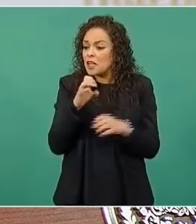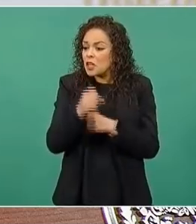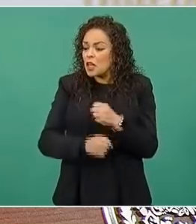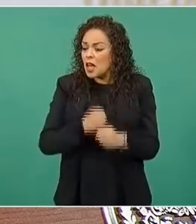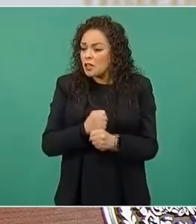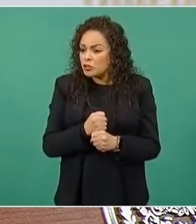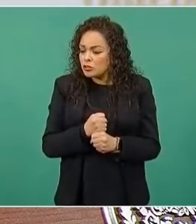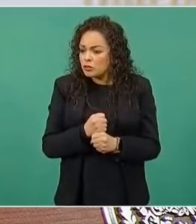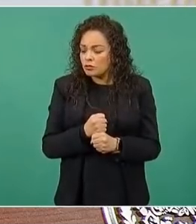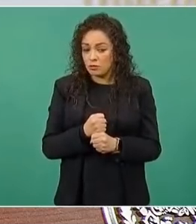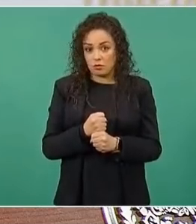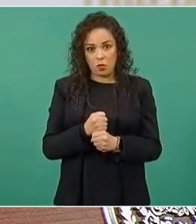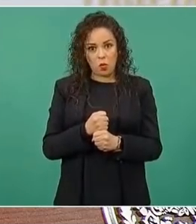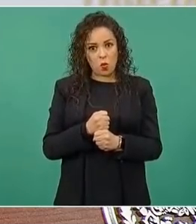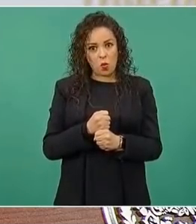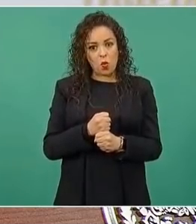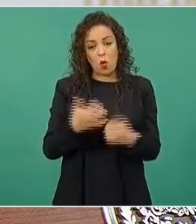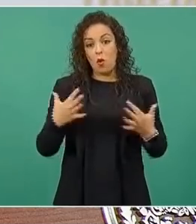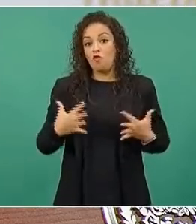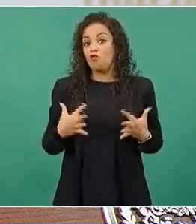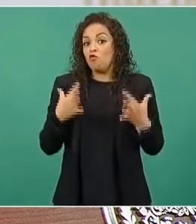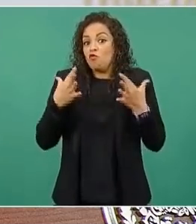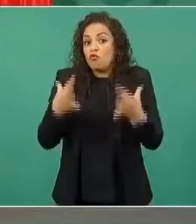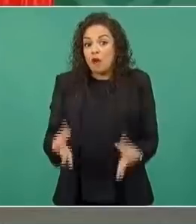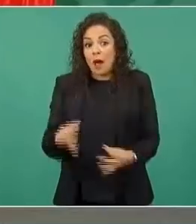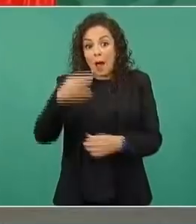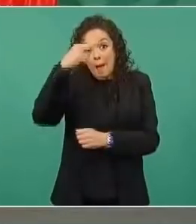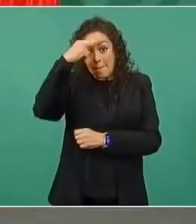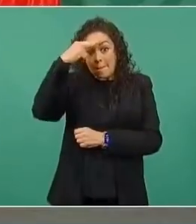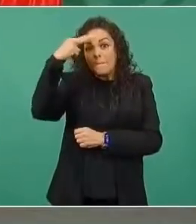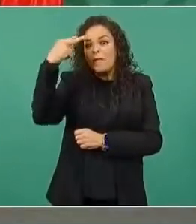y México se fundó